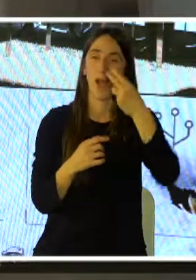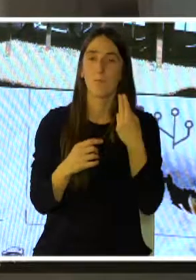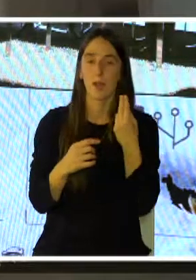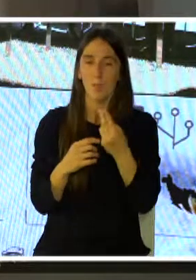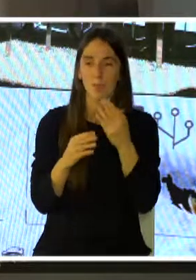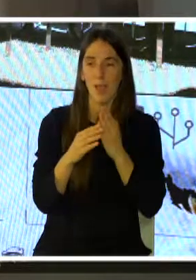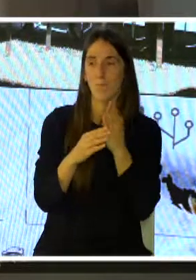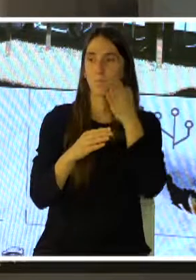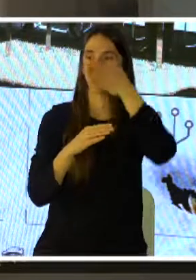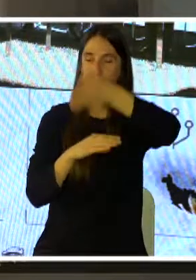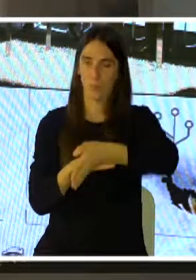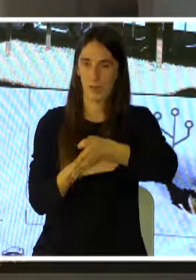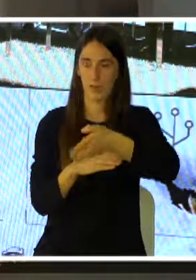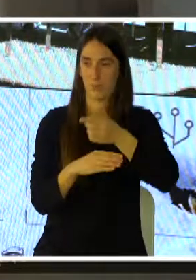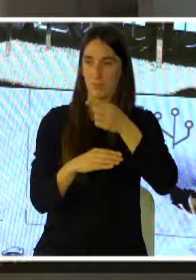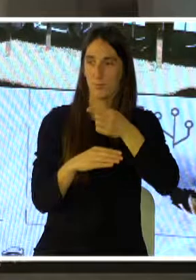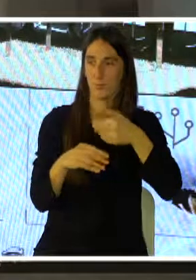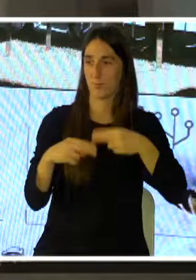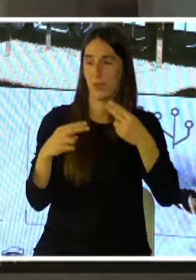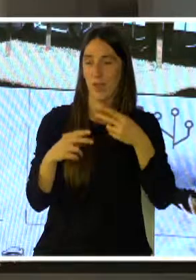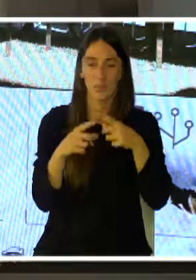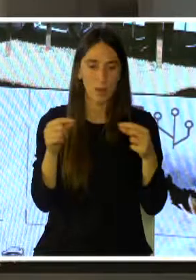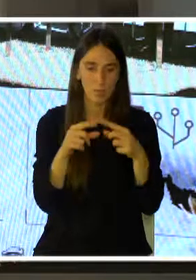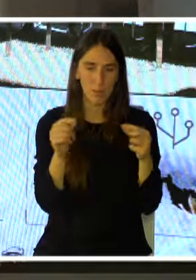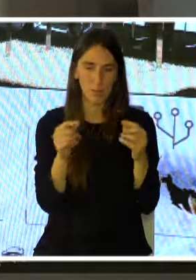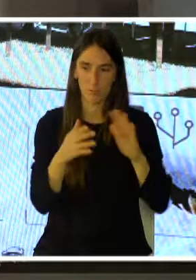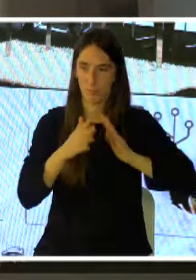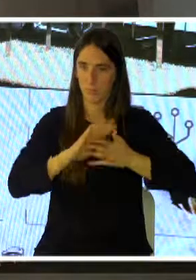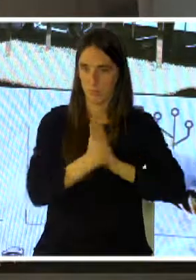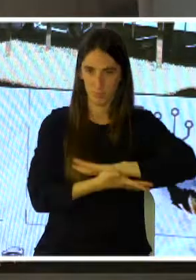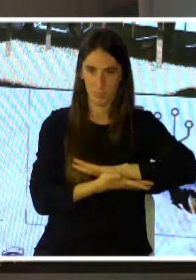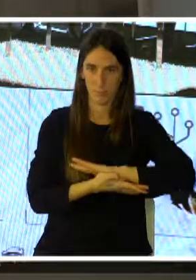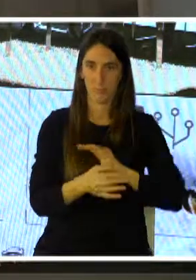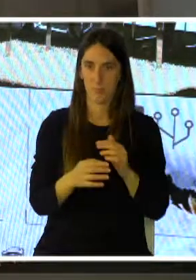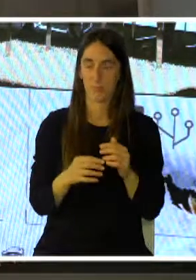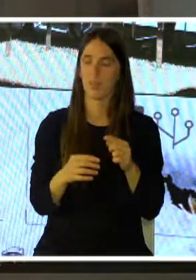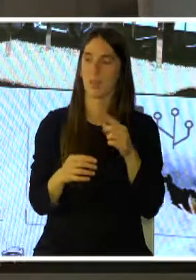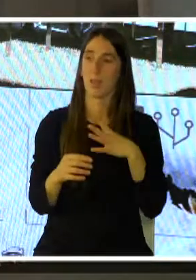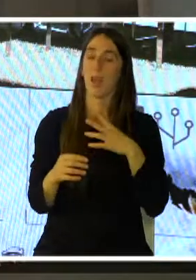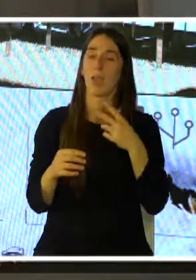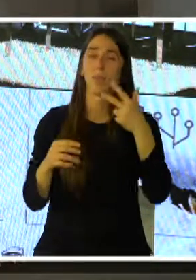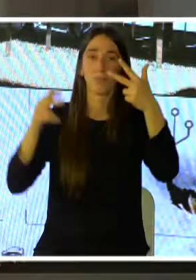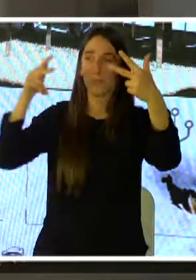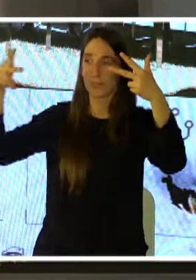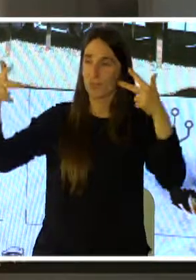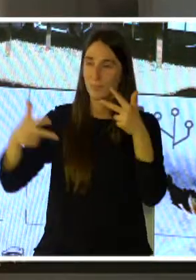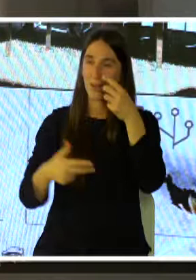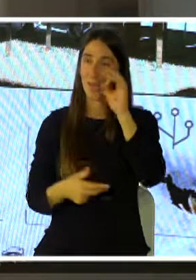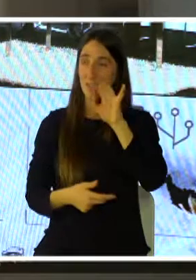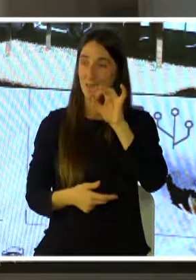una barrera, ¿no? La barrera del papel. Entonces, lo que se hace es, hay 15 cámaras, esas cámaras